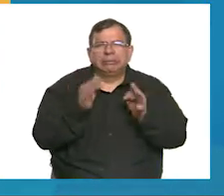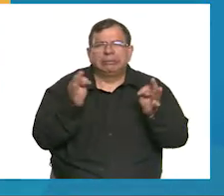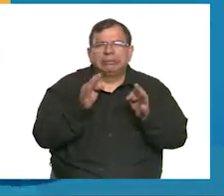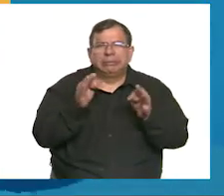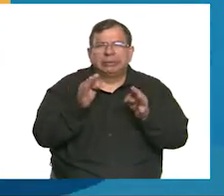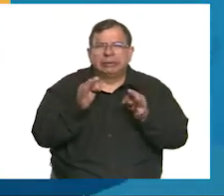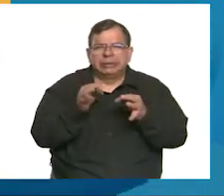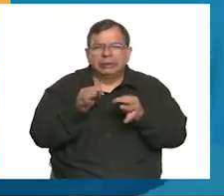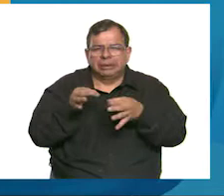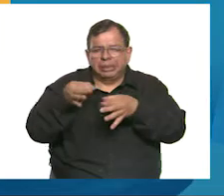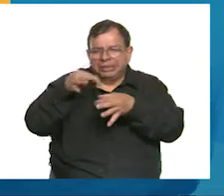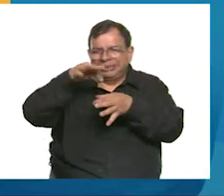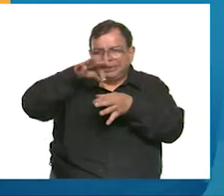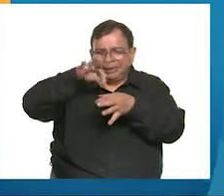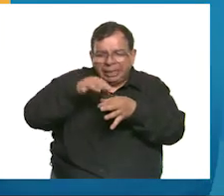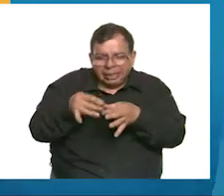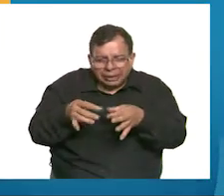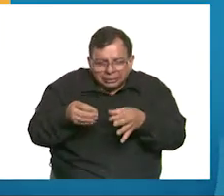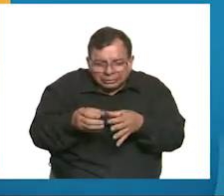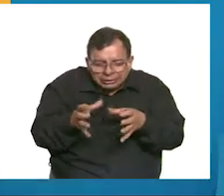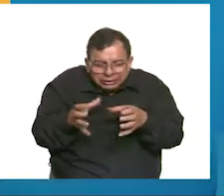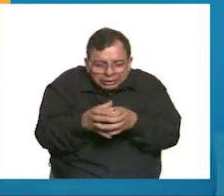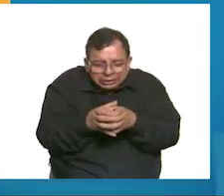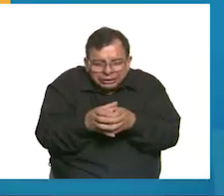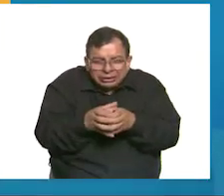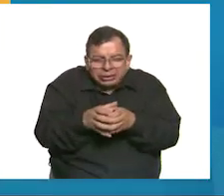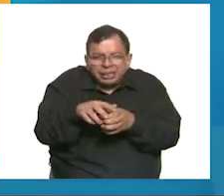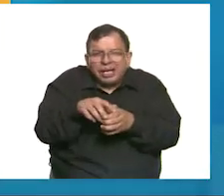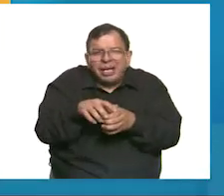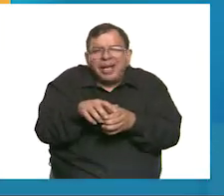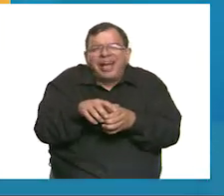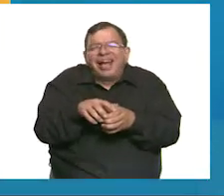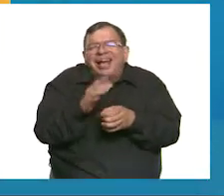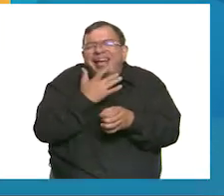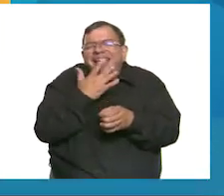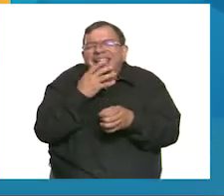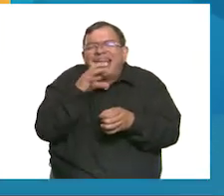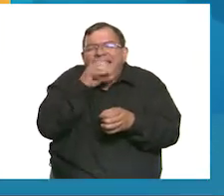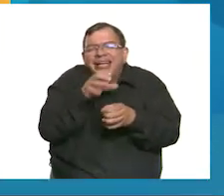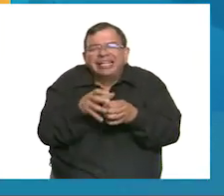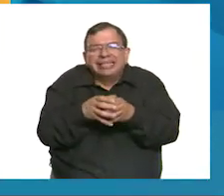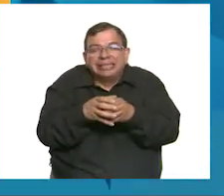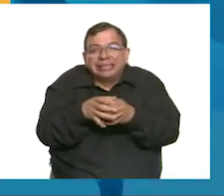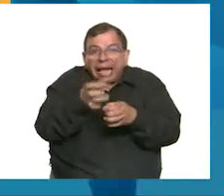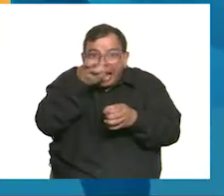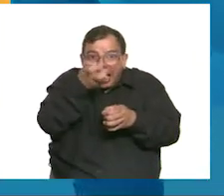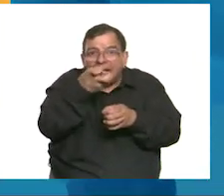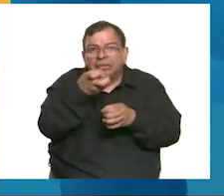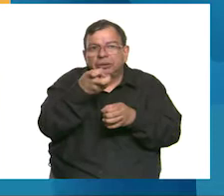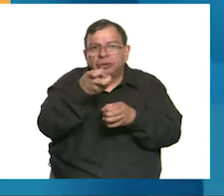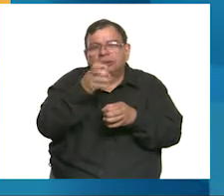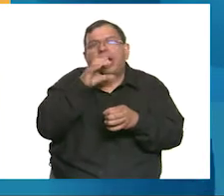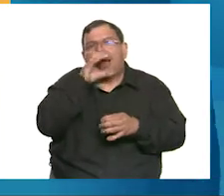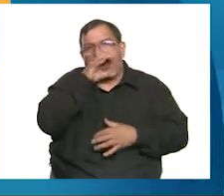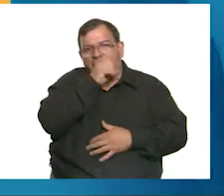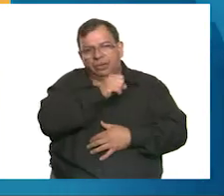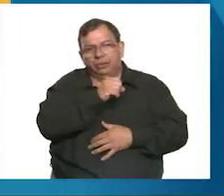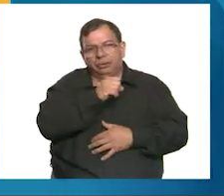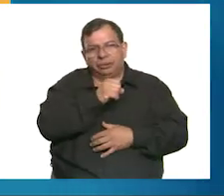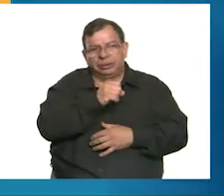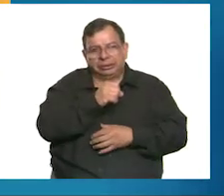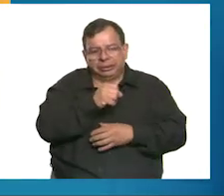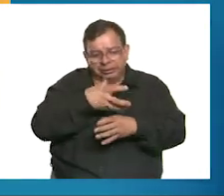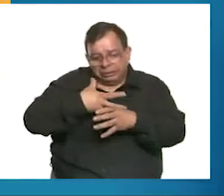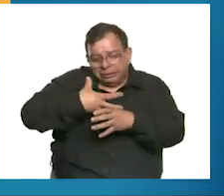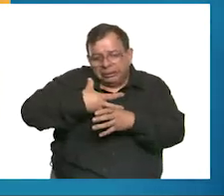un té calientito y cuando agarras la taza se siente muy agradable. Eso que estás sintiendo, eso es el calor, esa